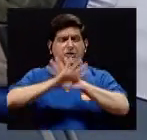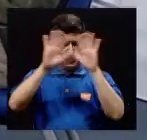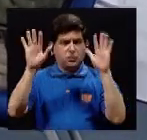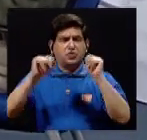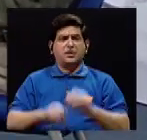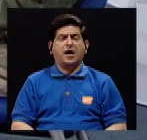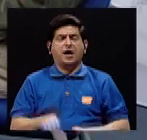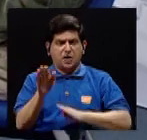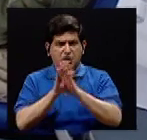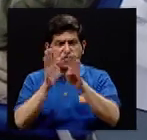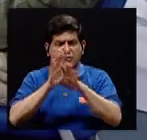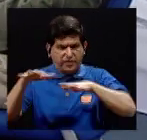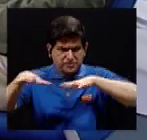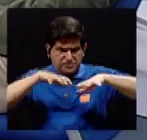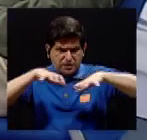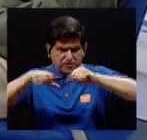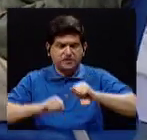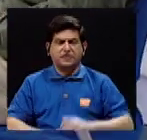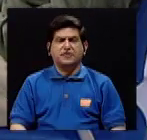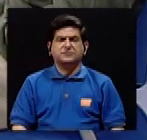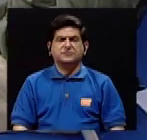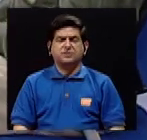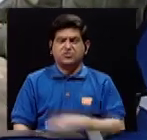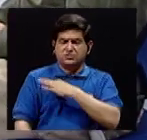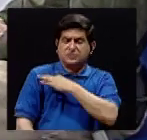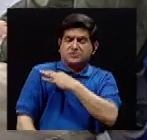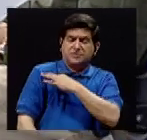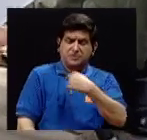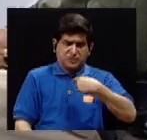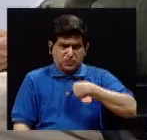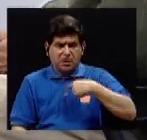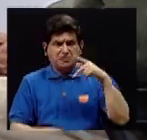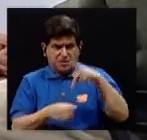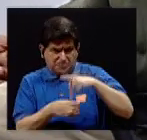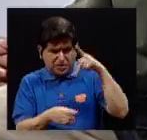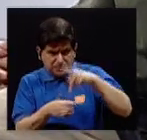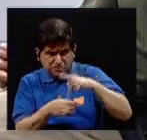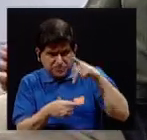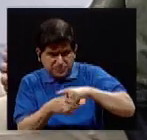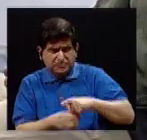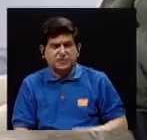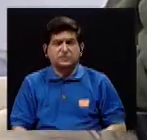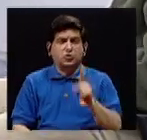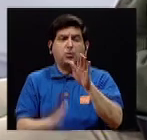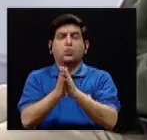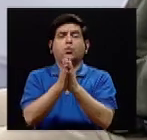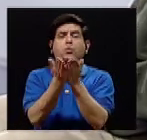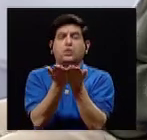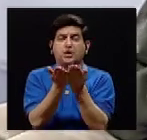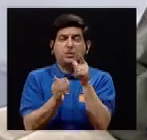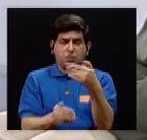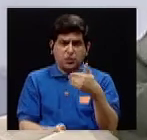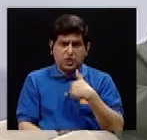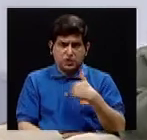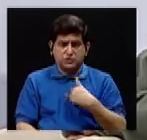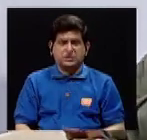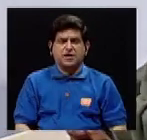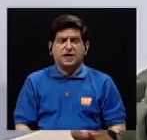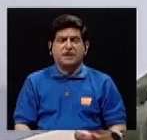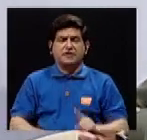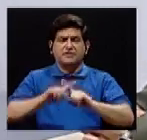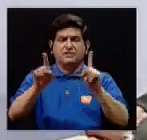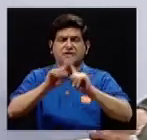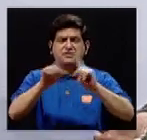explícito de desarrollar acciones eh se me invitó a participar en en en un libro que Ellos tenían